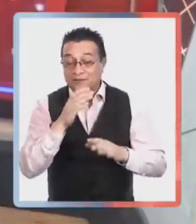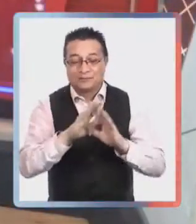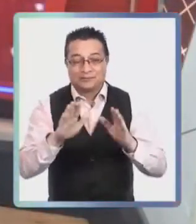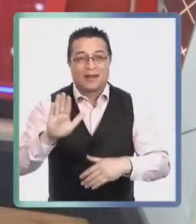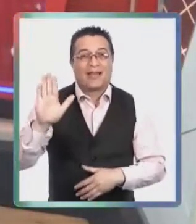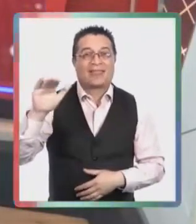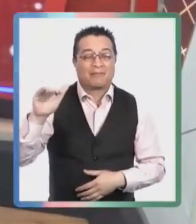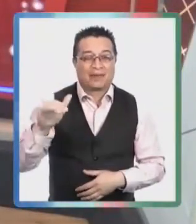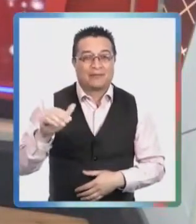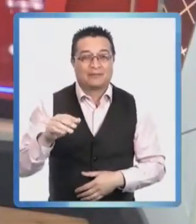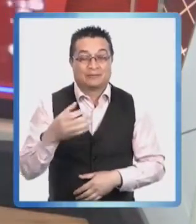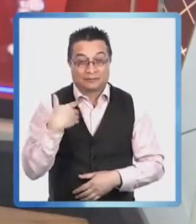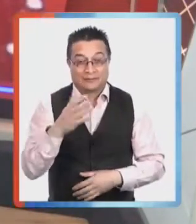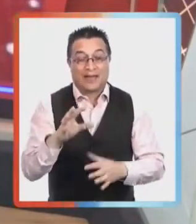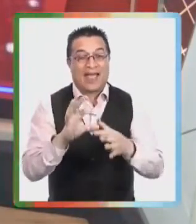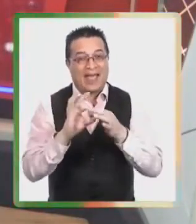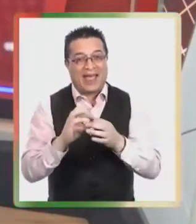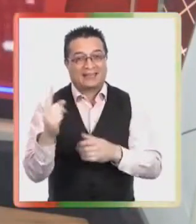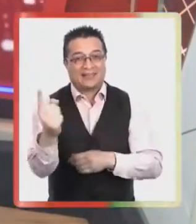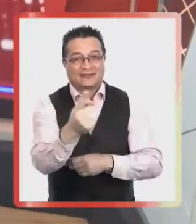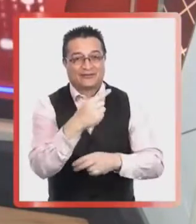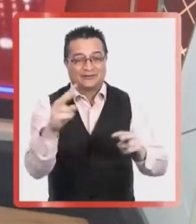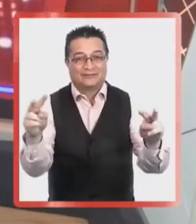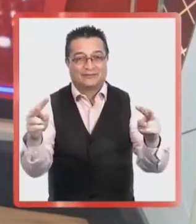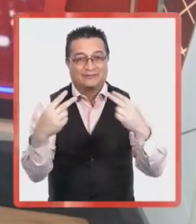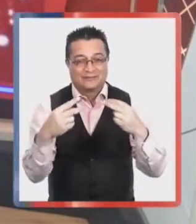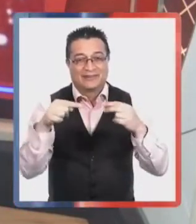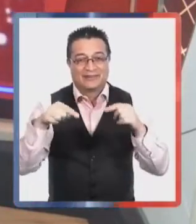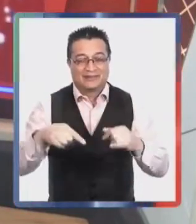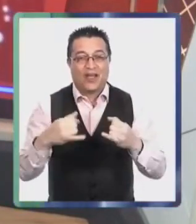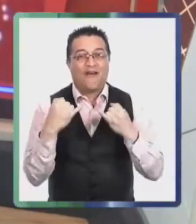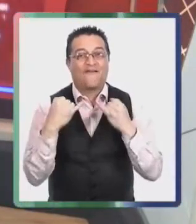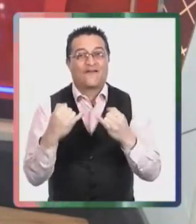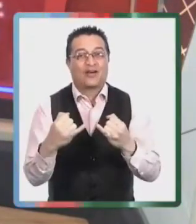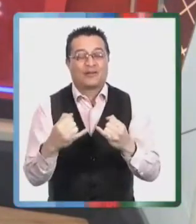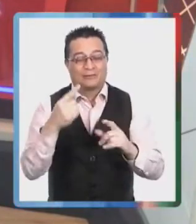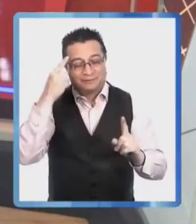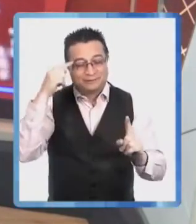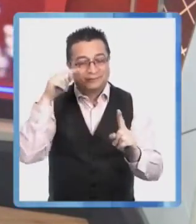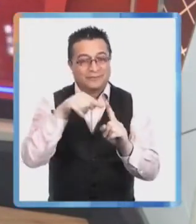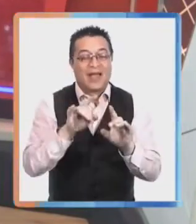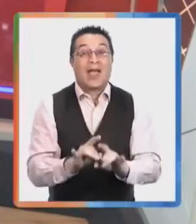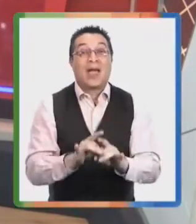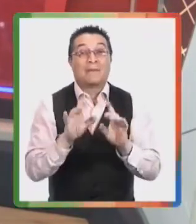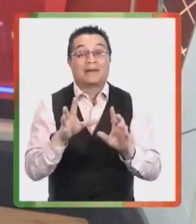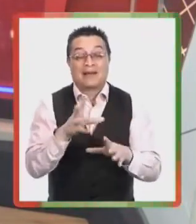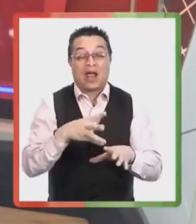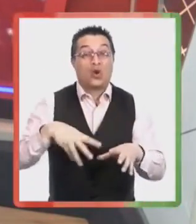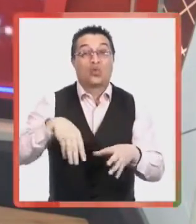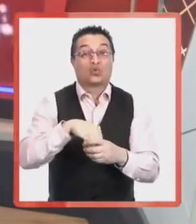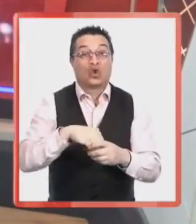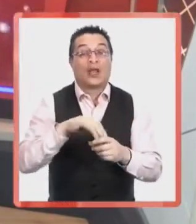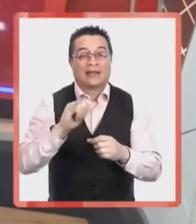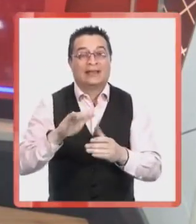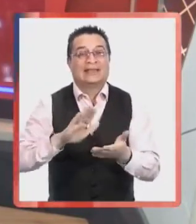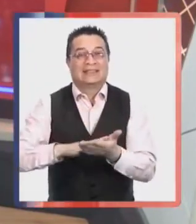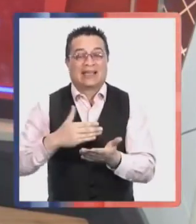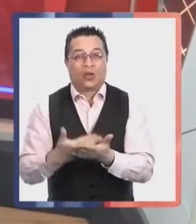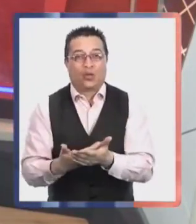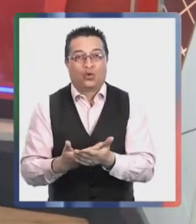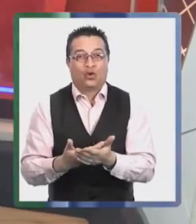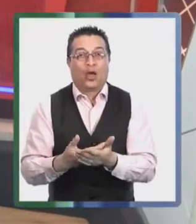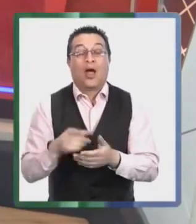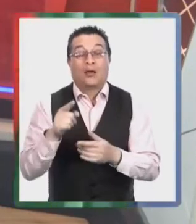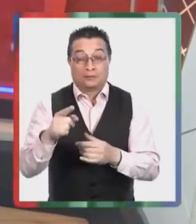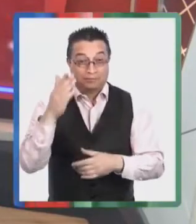esta entrevista nos despedimos y les damos las gracias por acompañarnos en este informativo dedicado especialmente a la inclusión ya